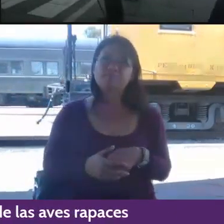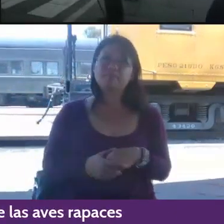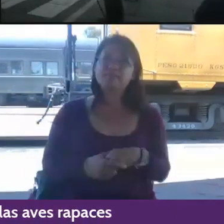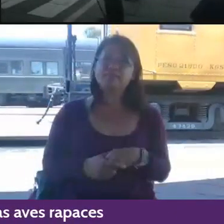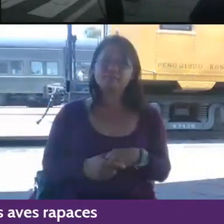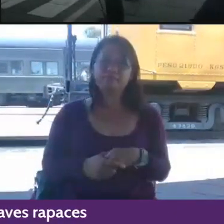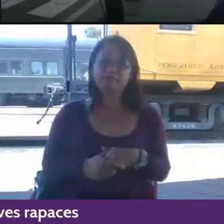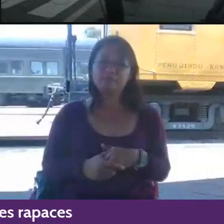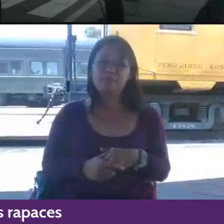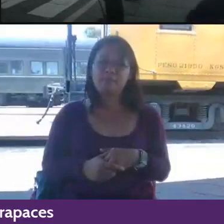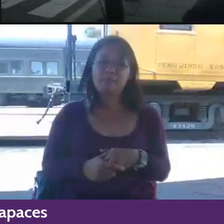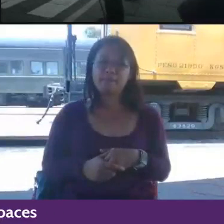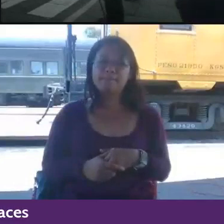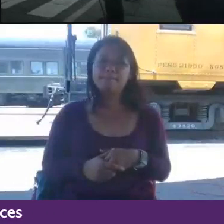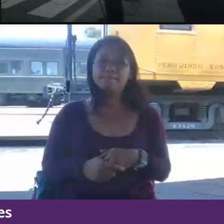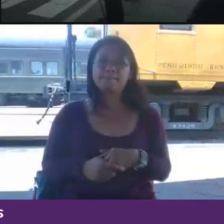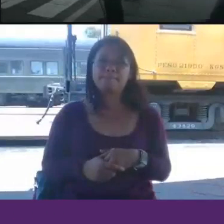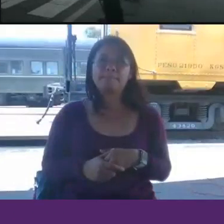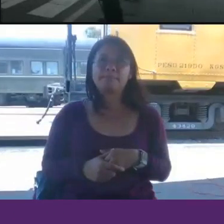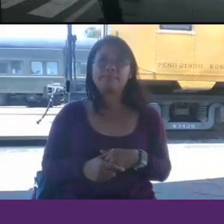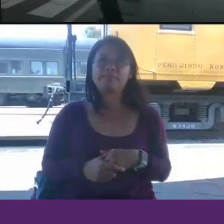Aquí está.